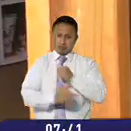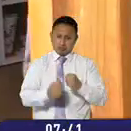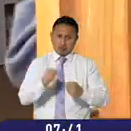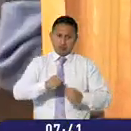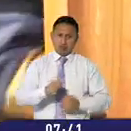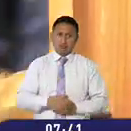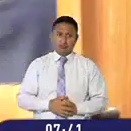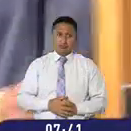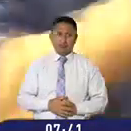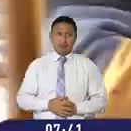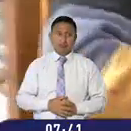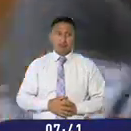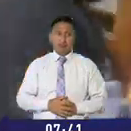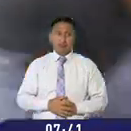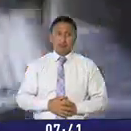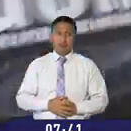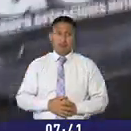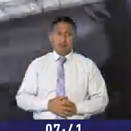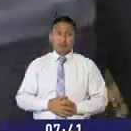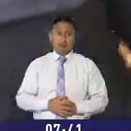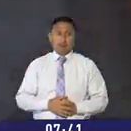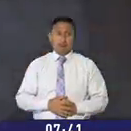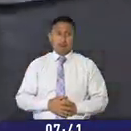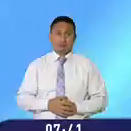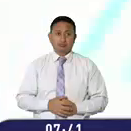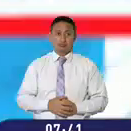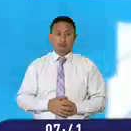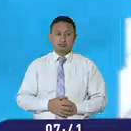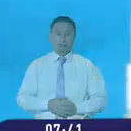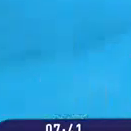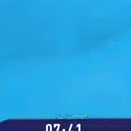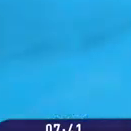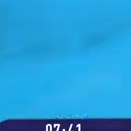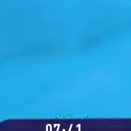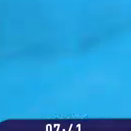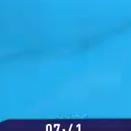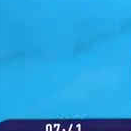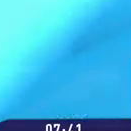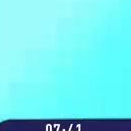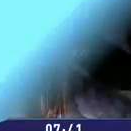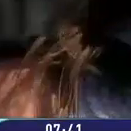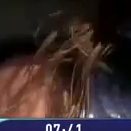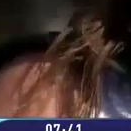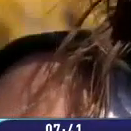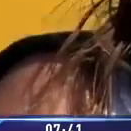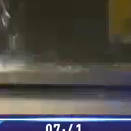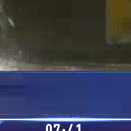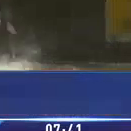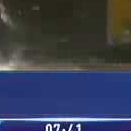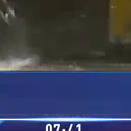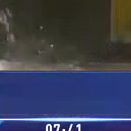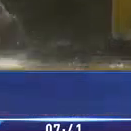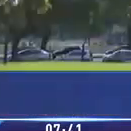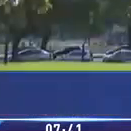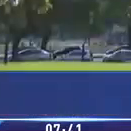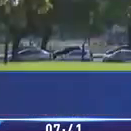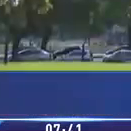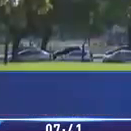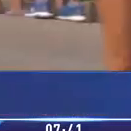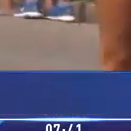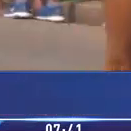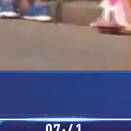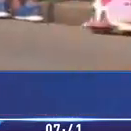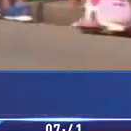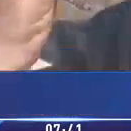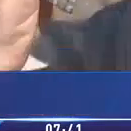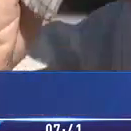la ciudad de Cuenca, informó Francisco Ramírez. Y al retornar, En Argentina, en el centro de ese país, atraviesa una ola